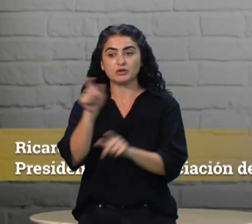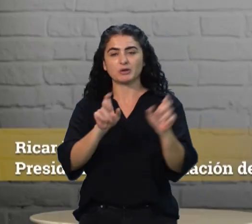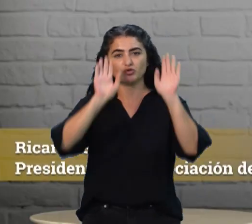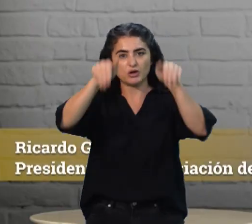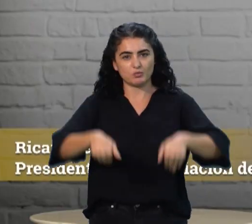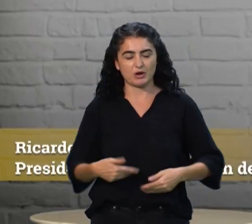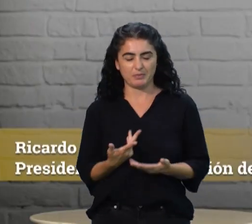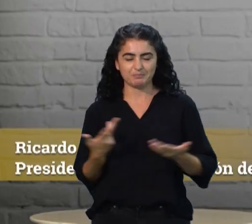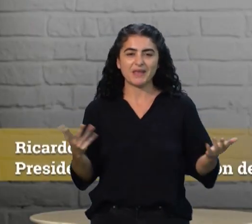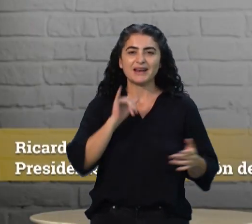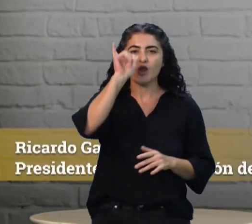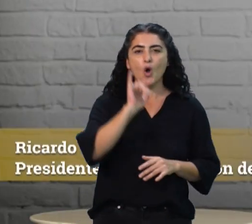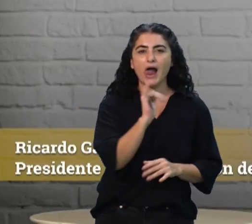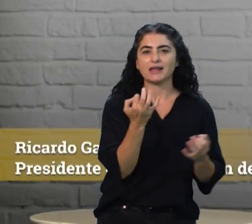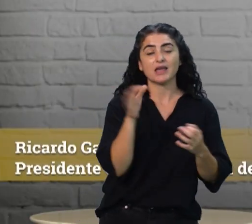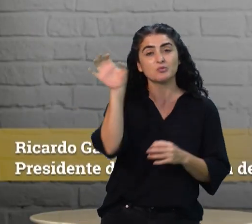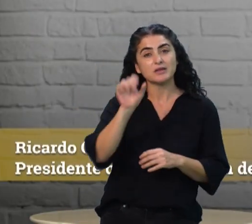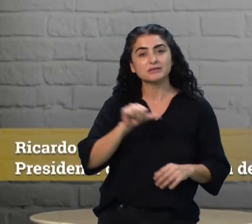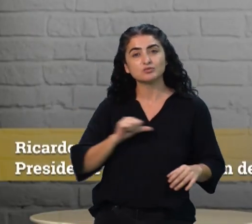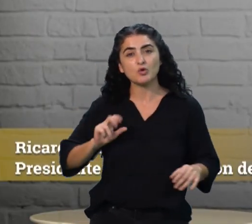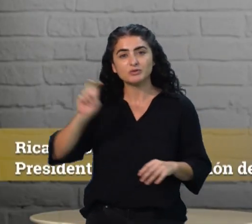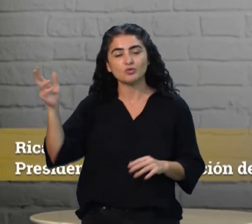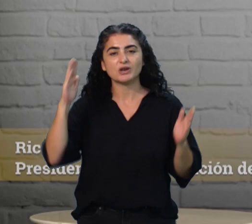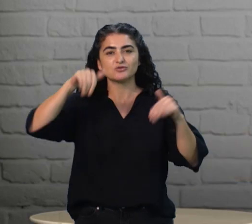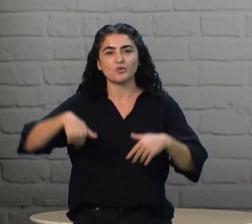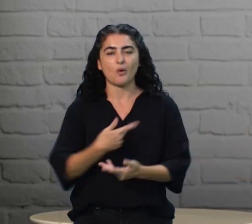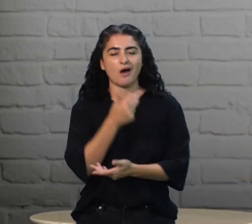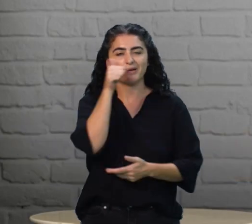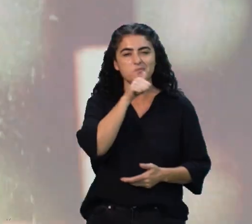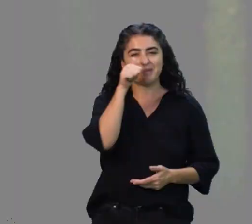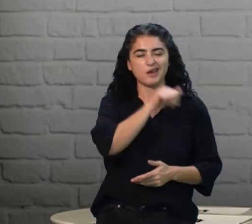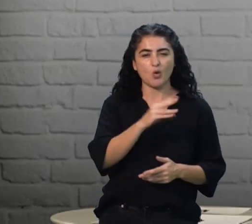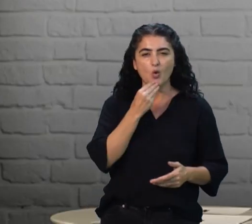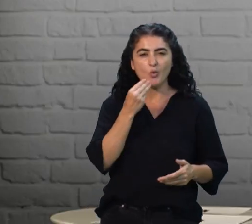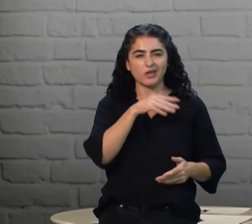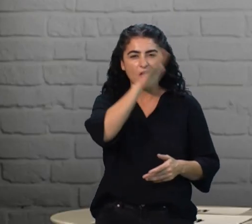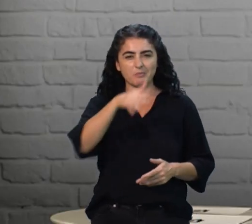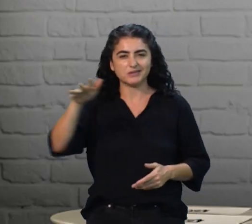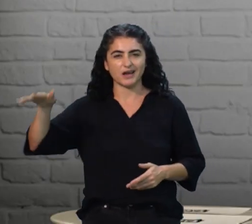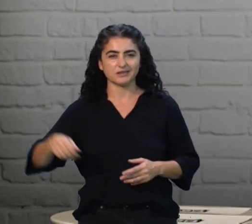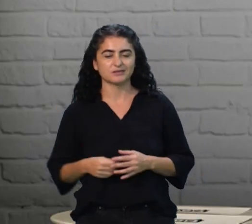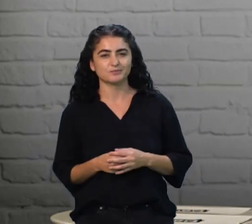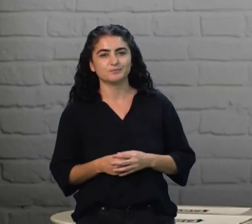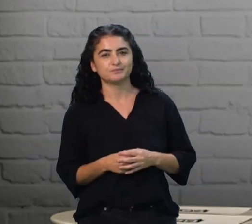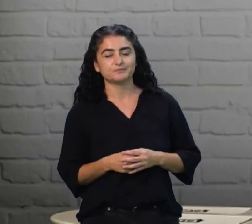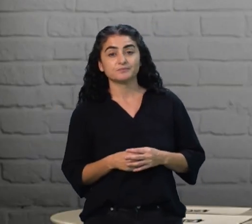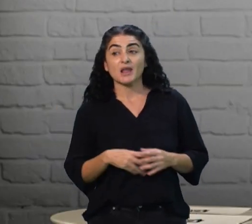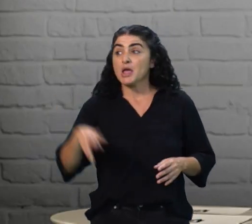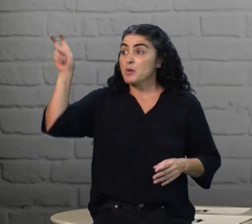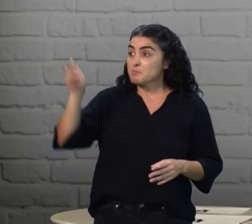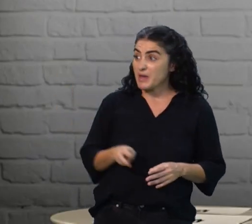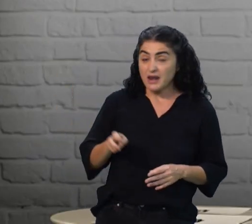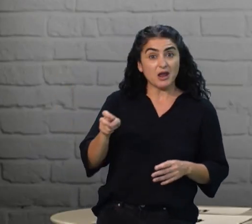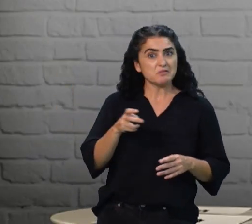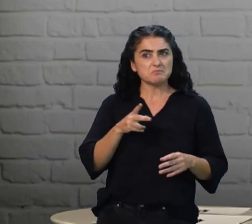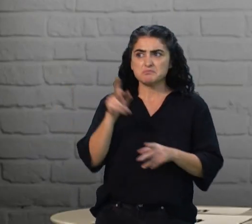otras comunidades buen vino buena comida y buenos paisajes que cuando viene la gente de fuera